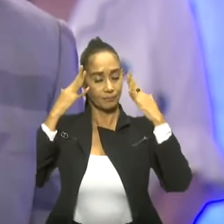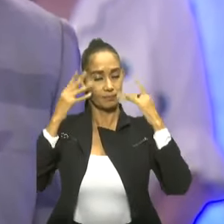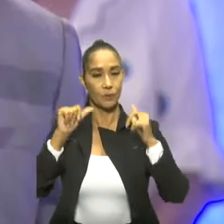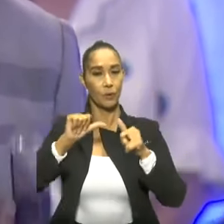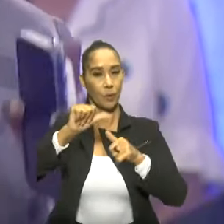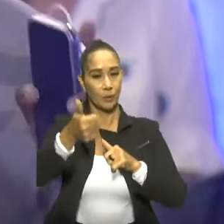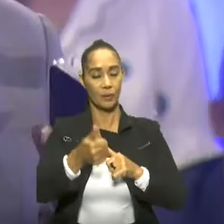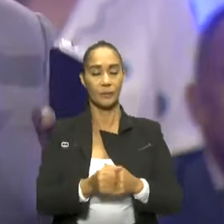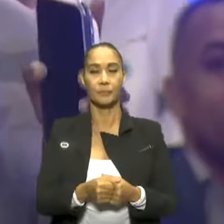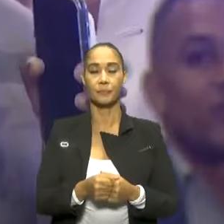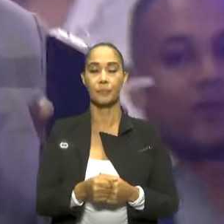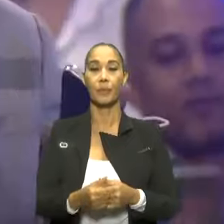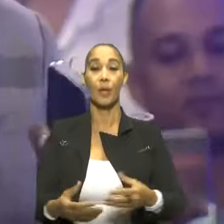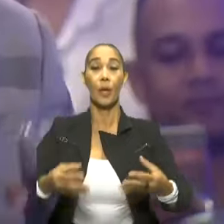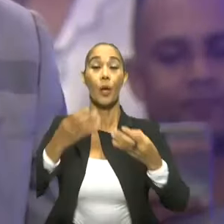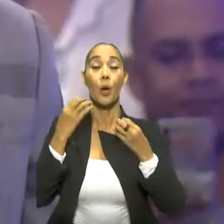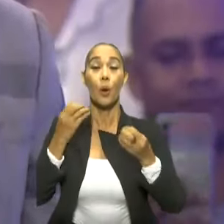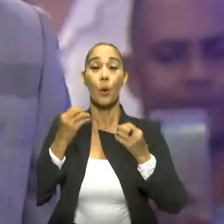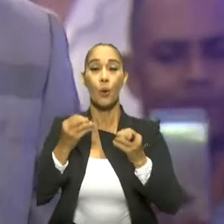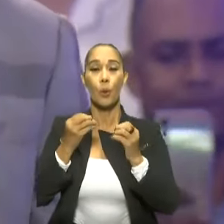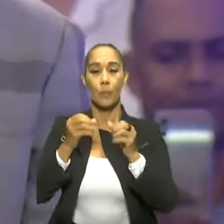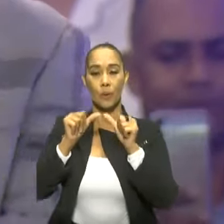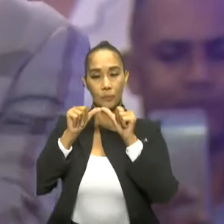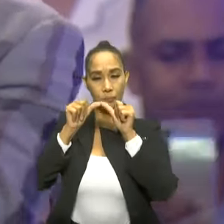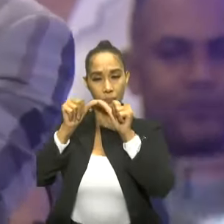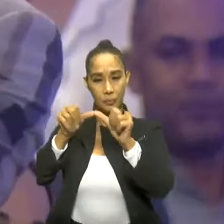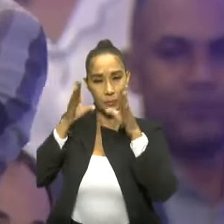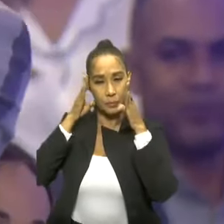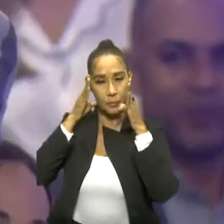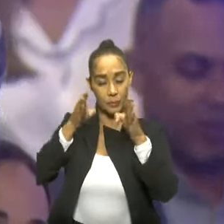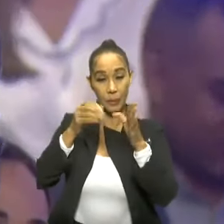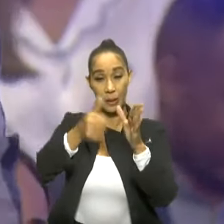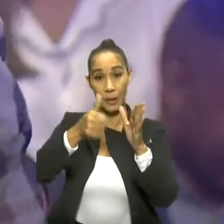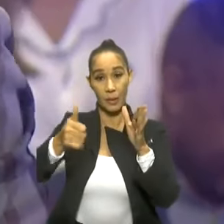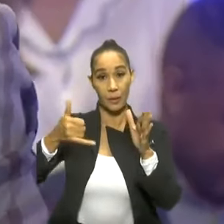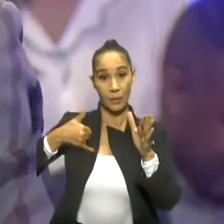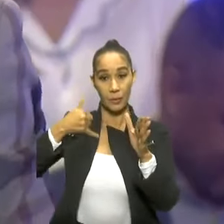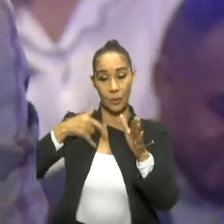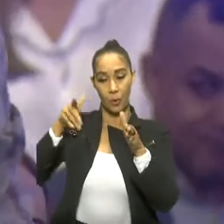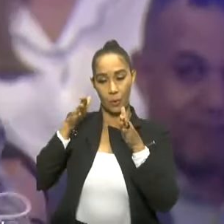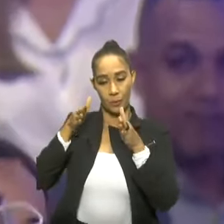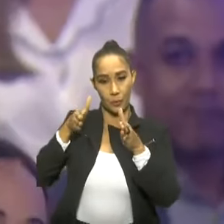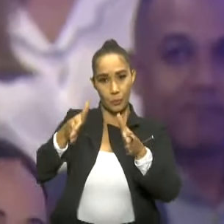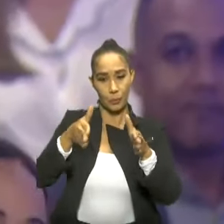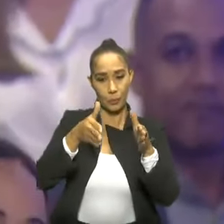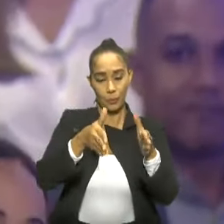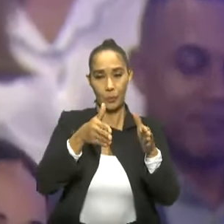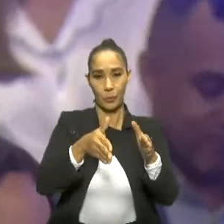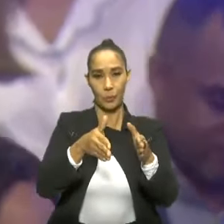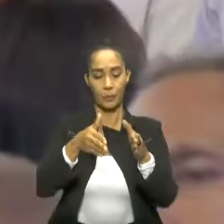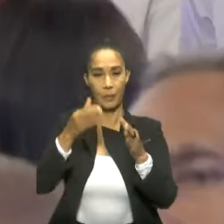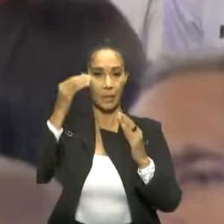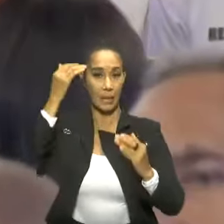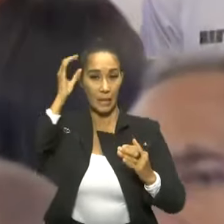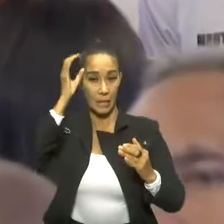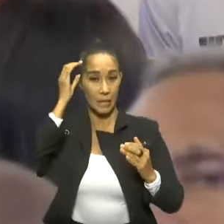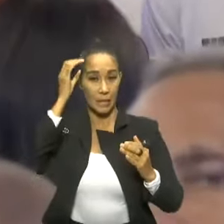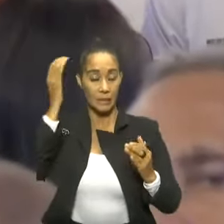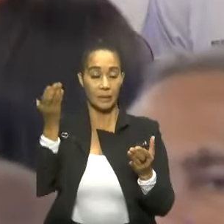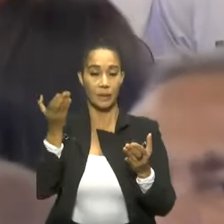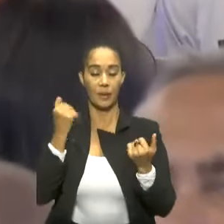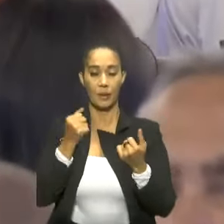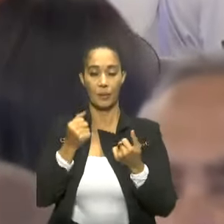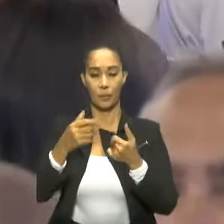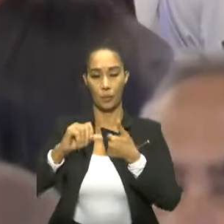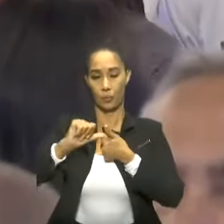presidente: ¿cómo darle seguimiento a cada uno de estos jóvenes para que la fuga del cerebro en el país